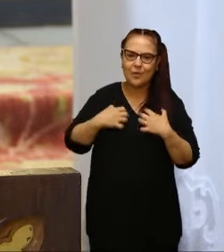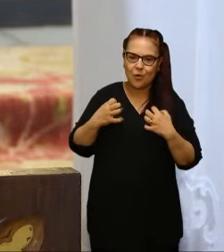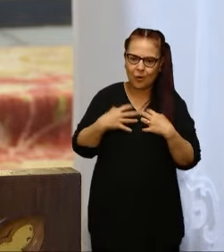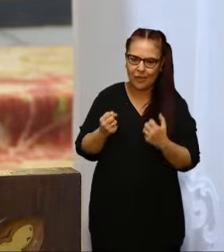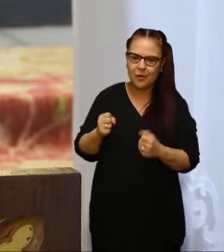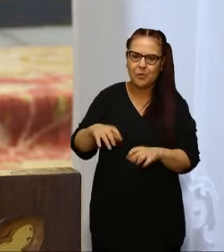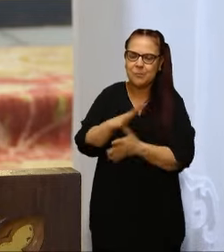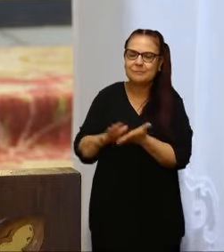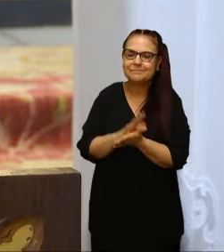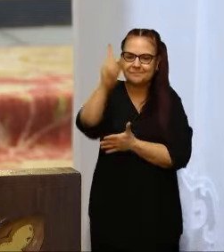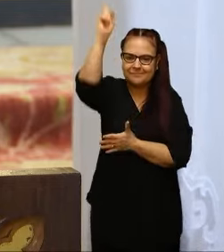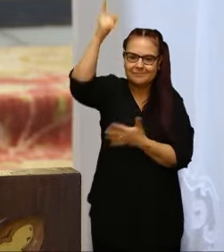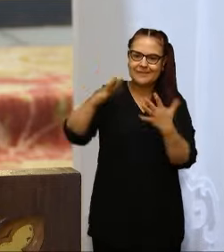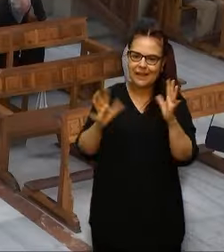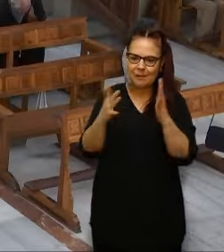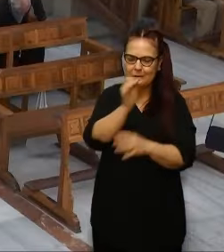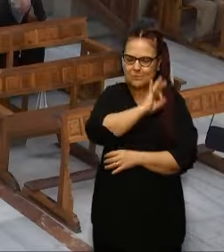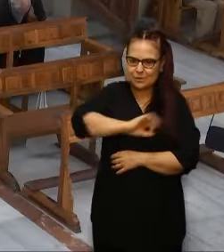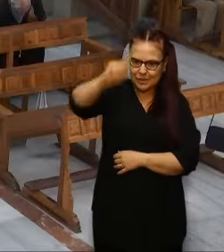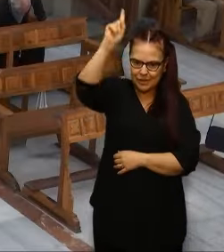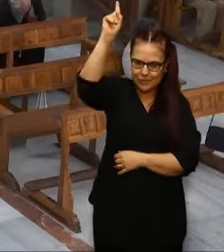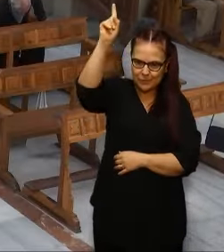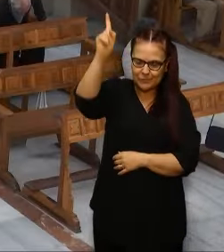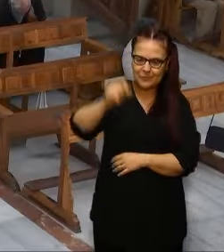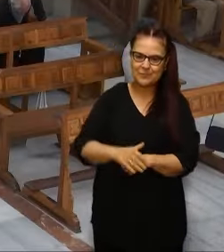de Dios. Te alabamos, Señor.